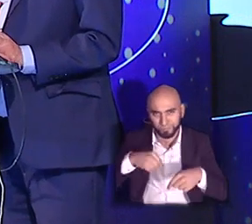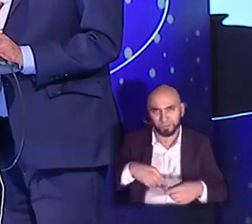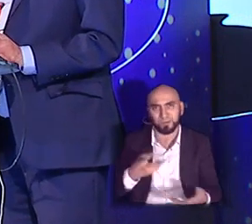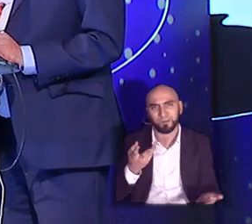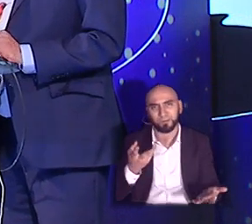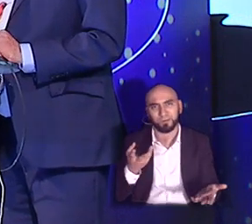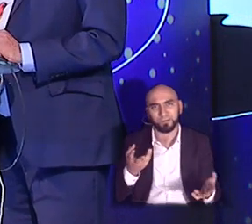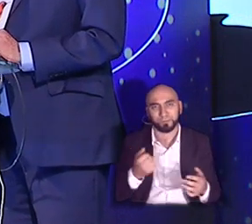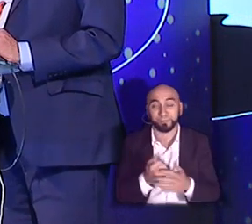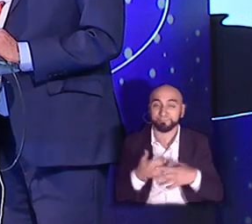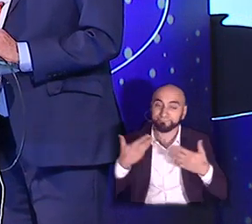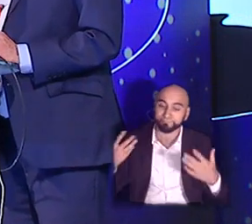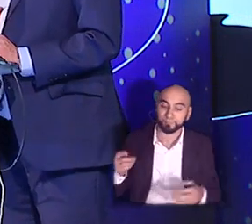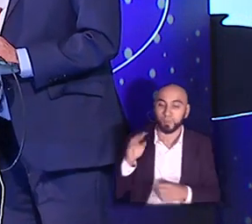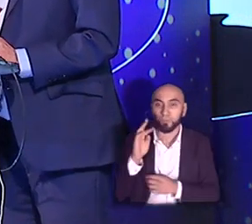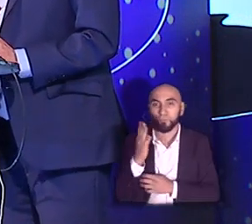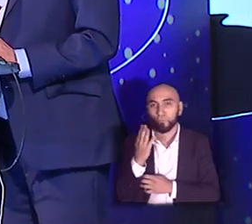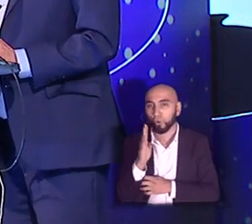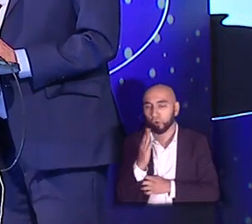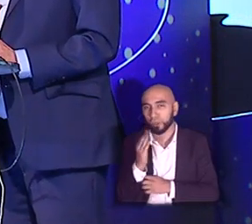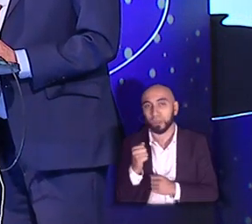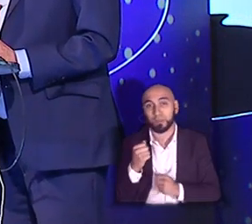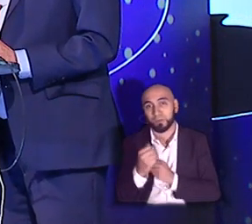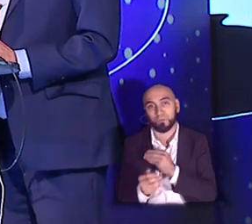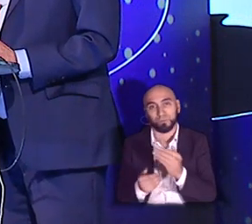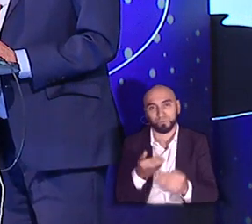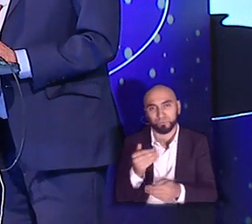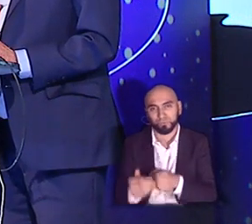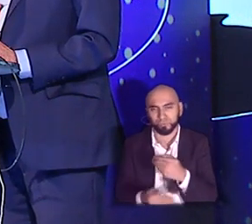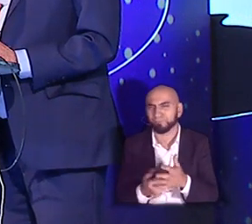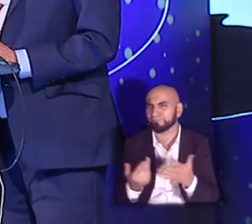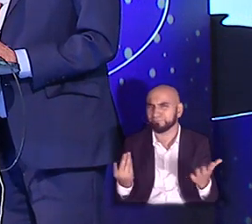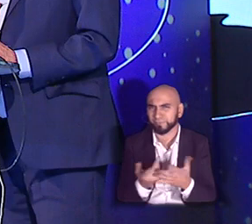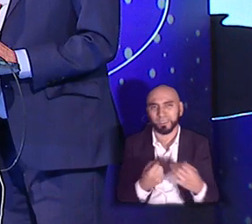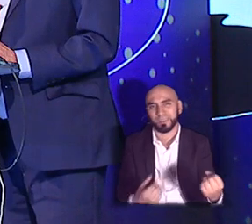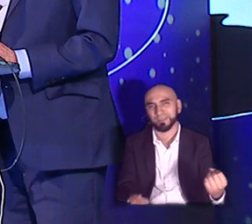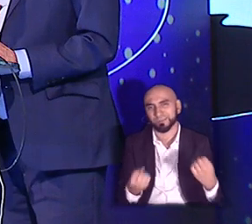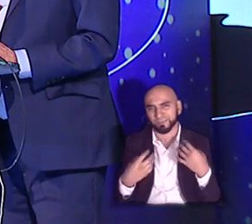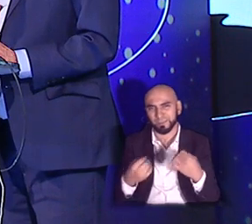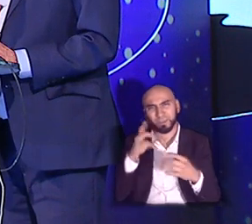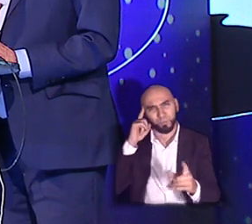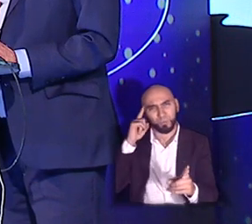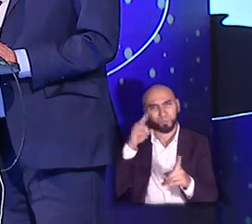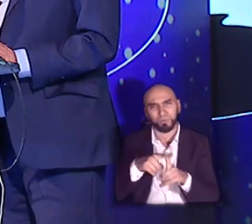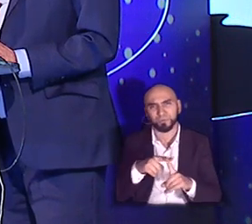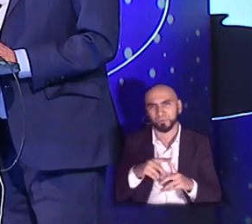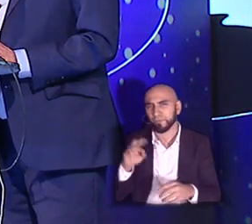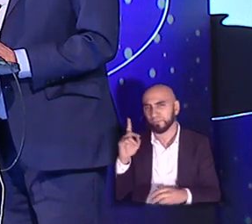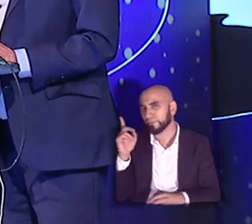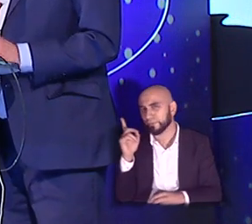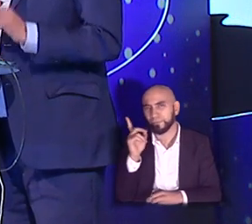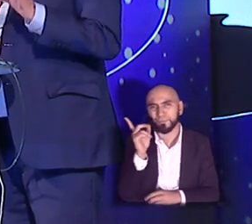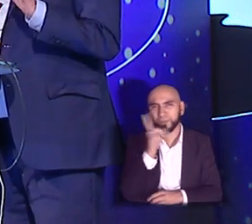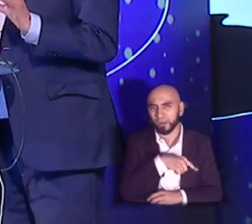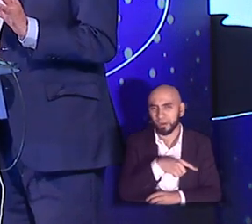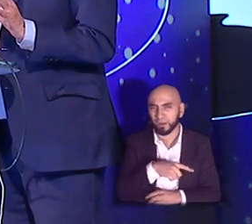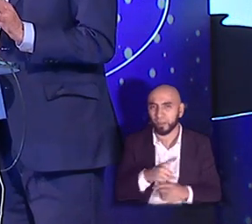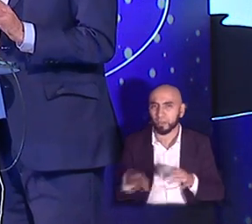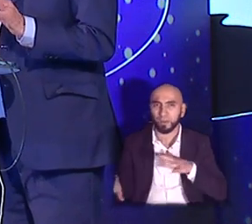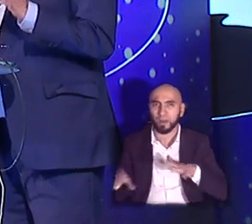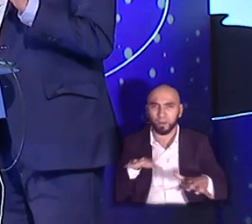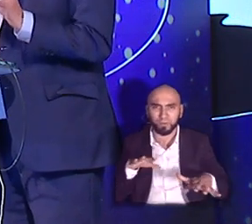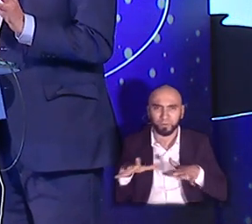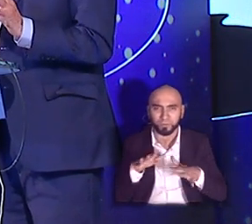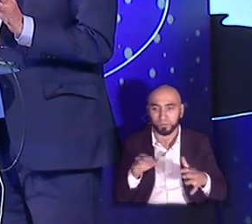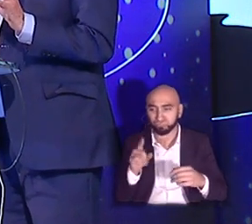La biología evolutiva nos enseña que el propósito final de todas las cosas vivientes es la preservación